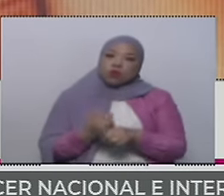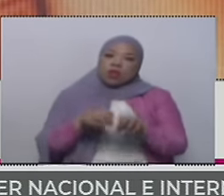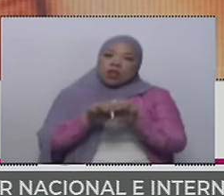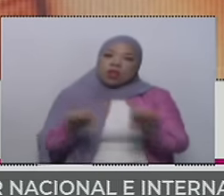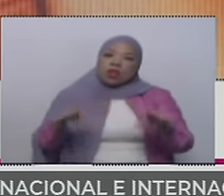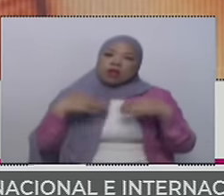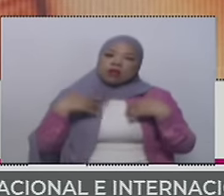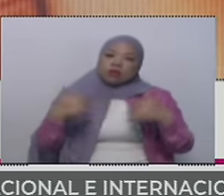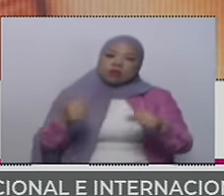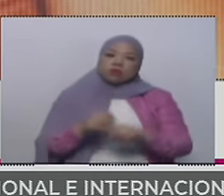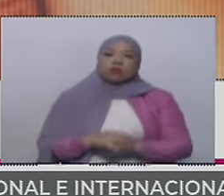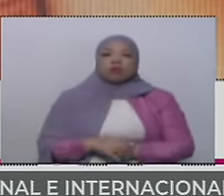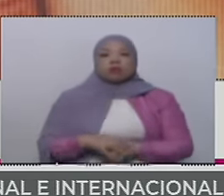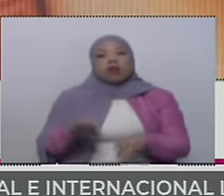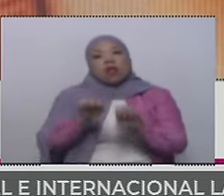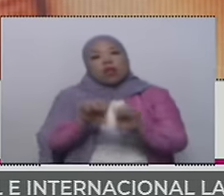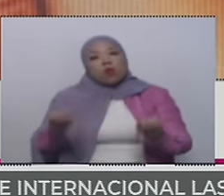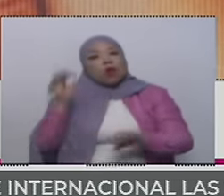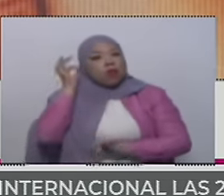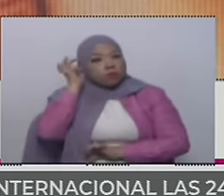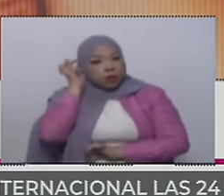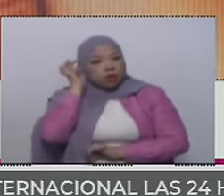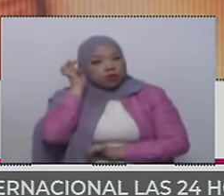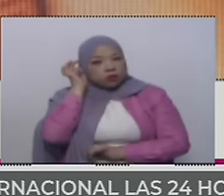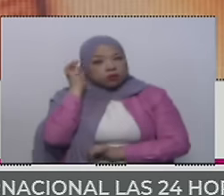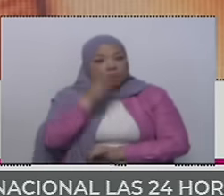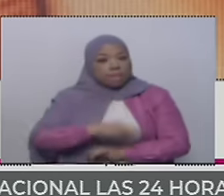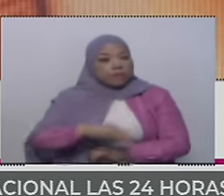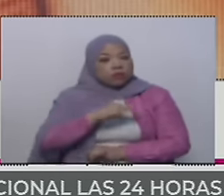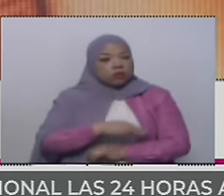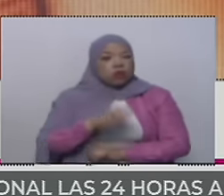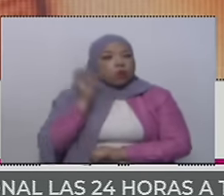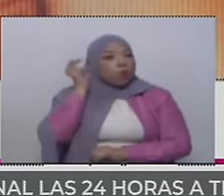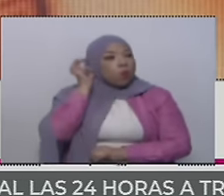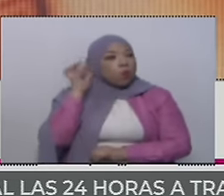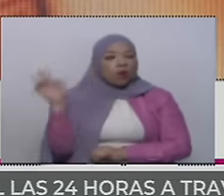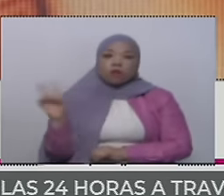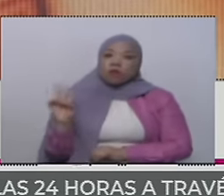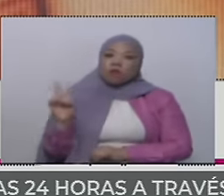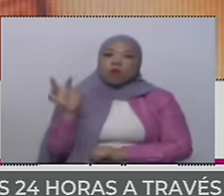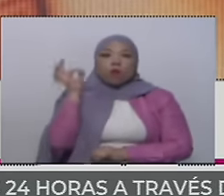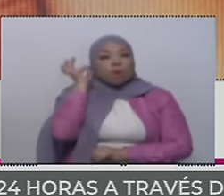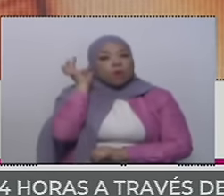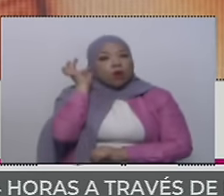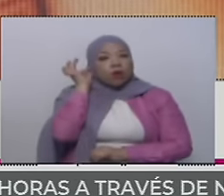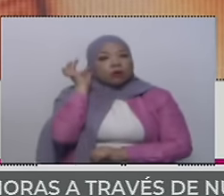la salud, educar a la mujer. Y la Gran Misión Venezuela Mujer,